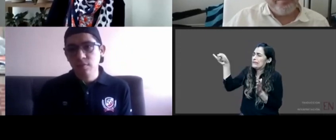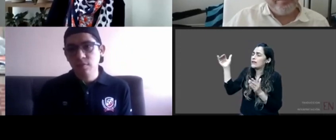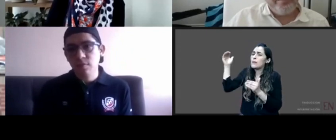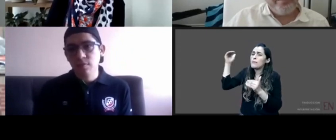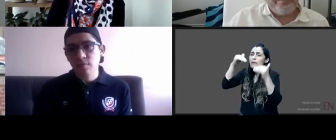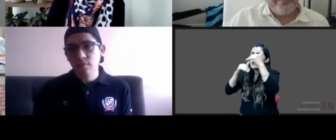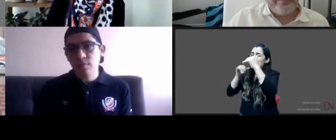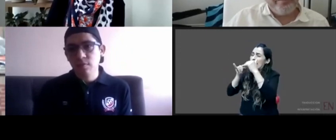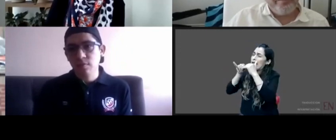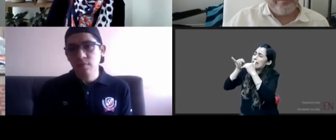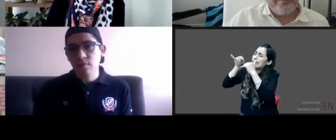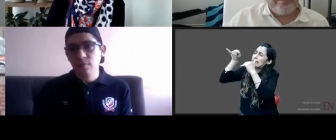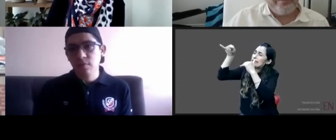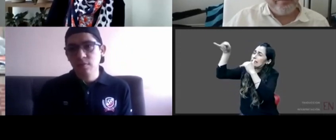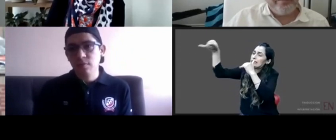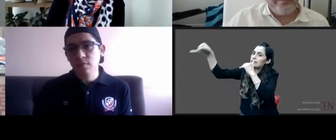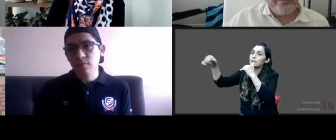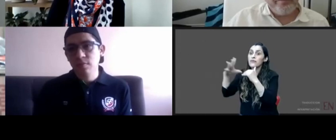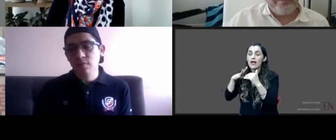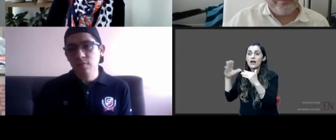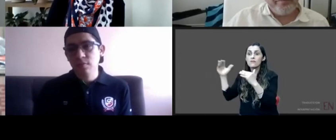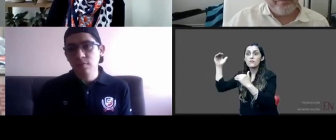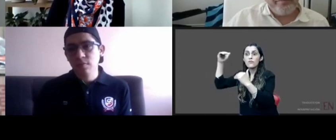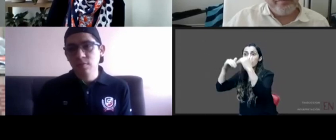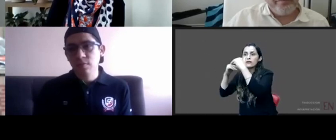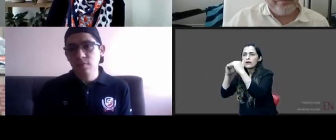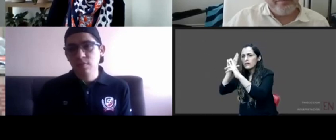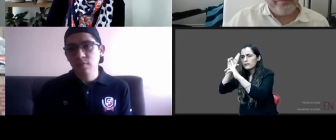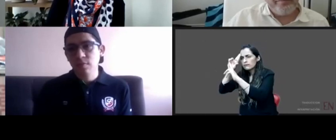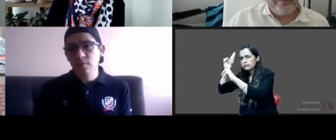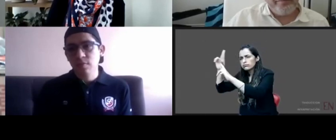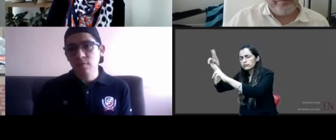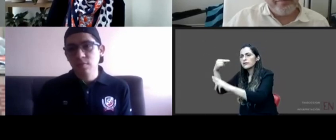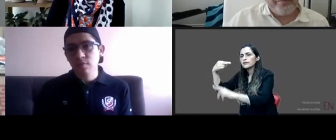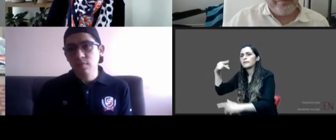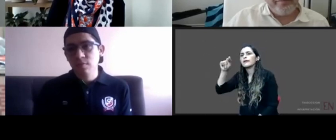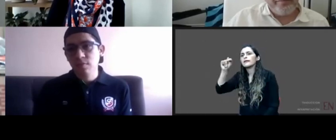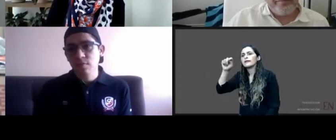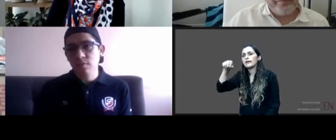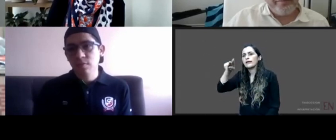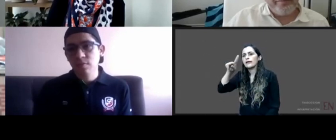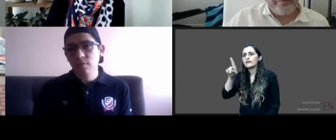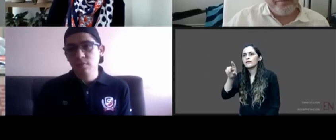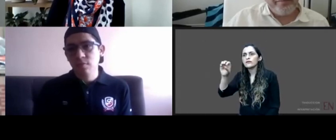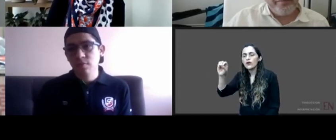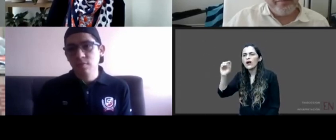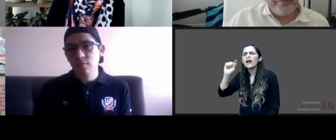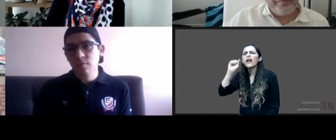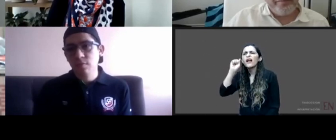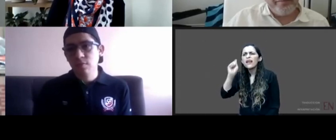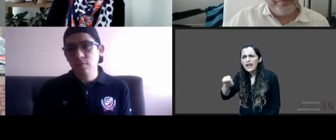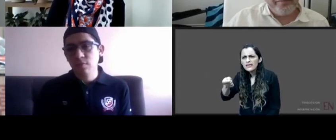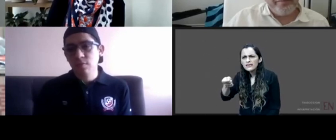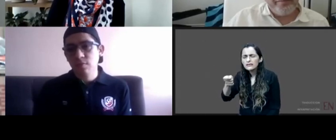Uno de nuestros cerros sagrados es el Tenso, que significa, quiere decir,